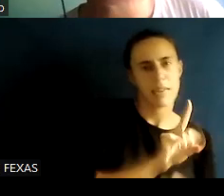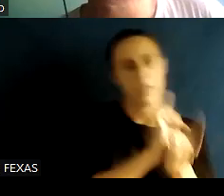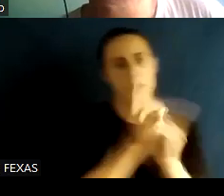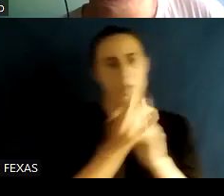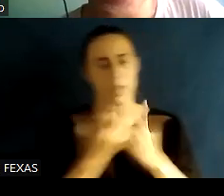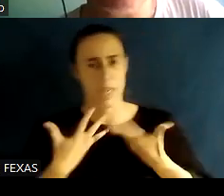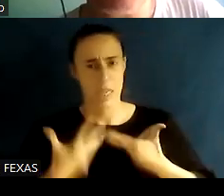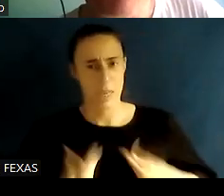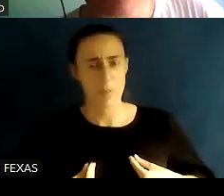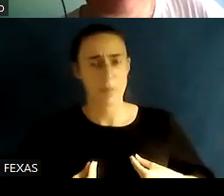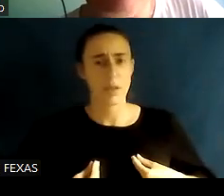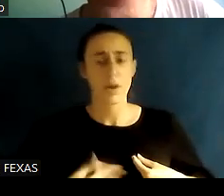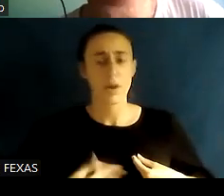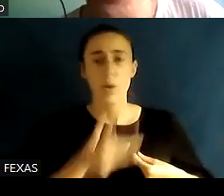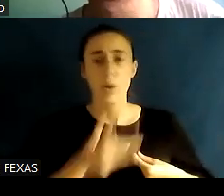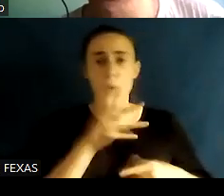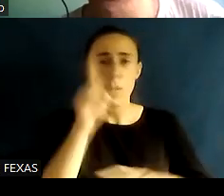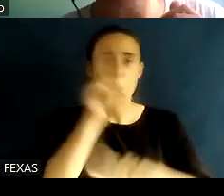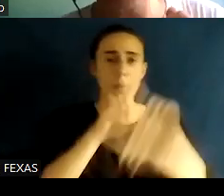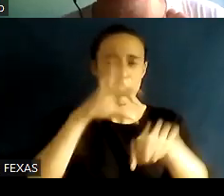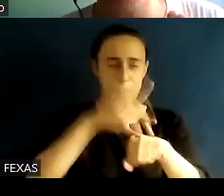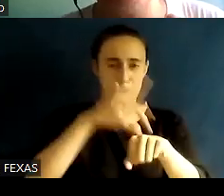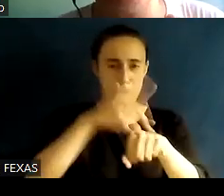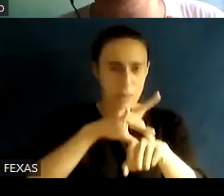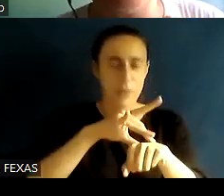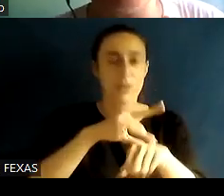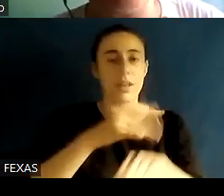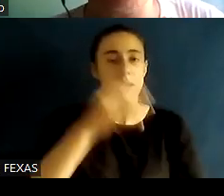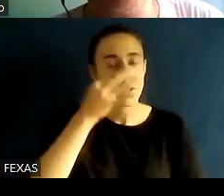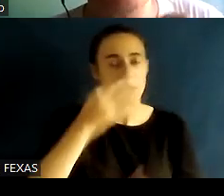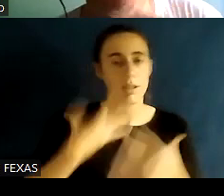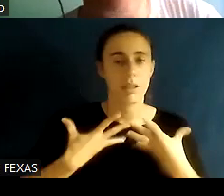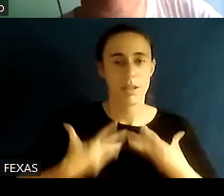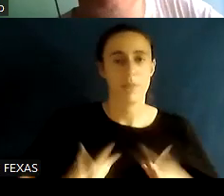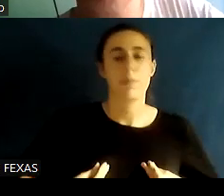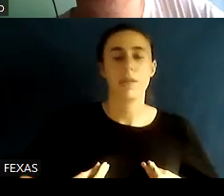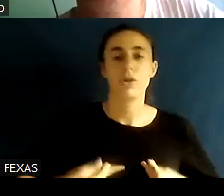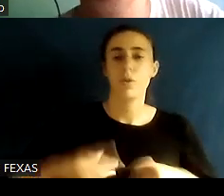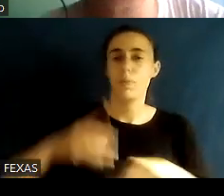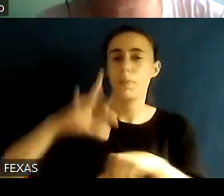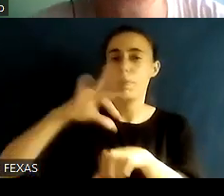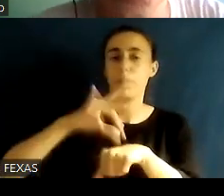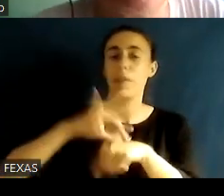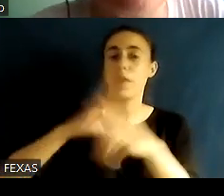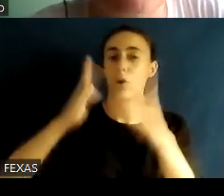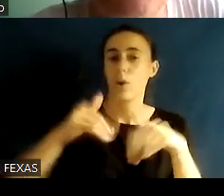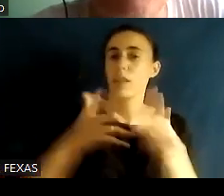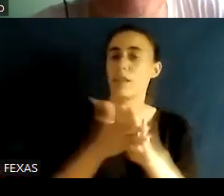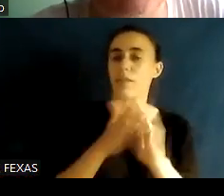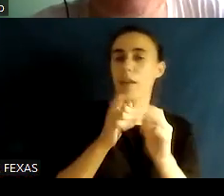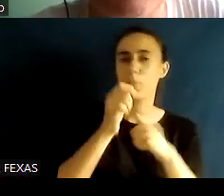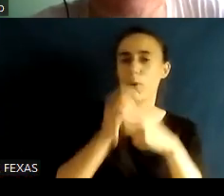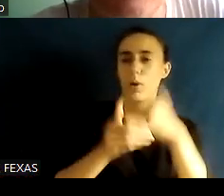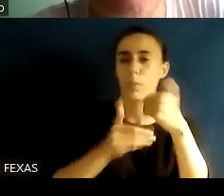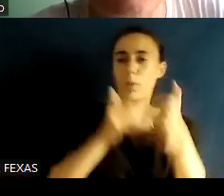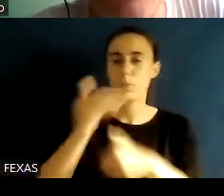suele haber una descompensación médica detrás. Normalmente una depresión sin causa médica suele ser algo más progresivo, que va apareciendo con el